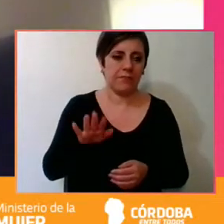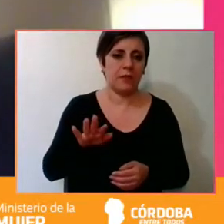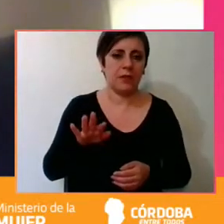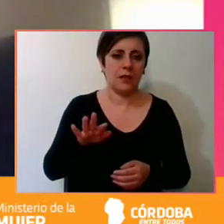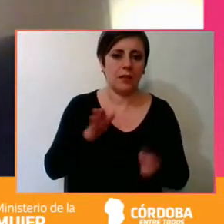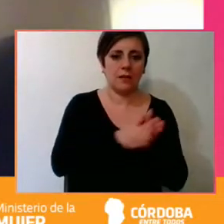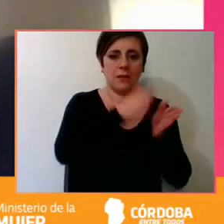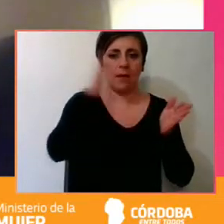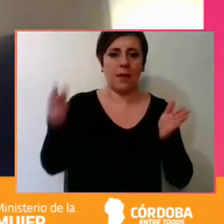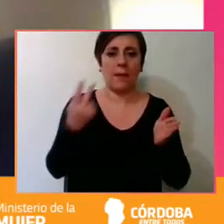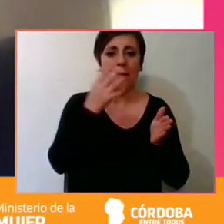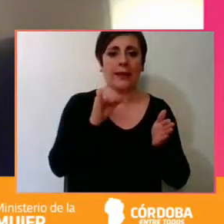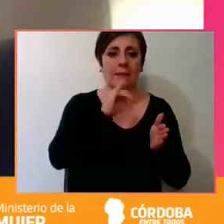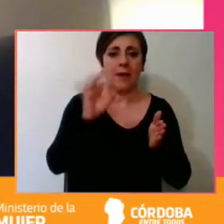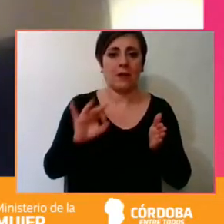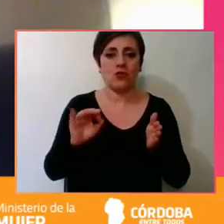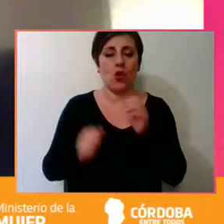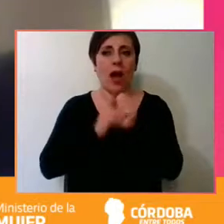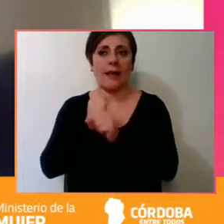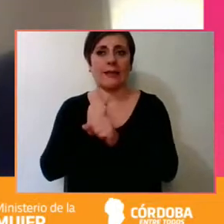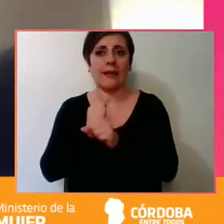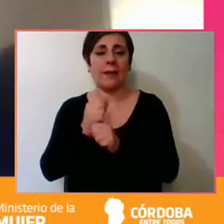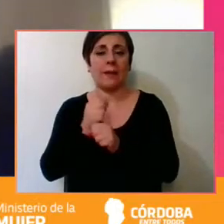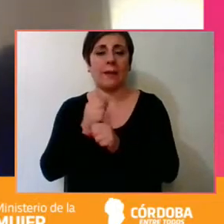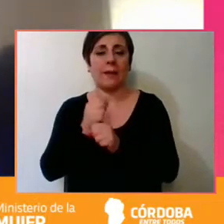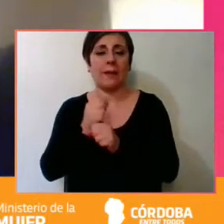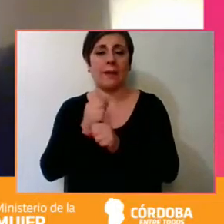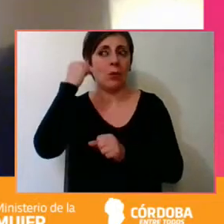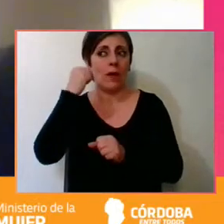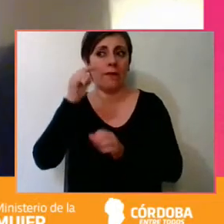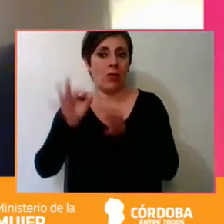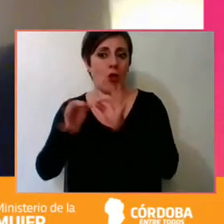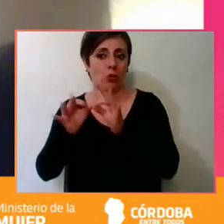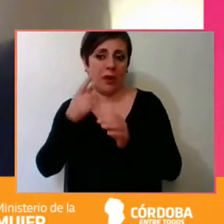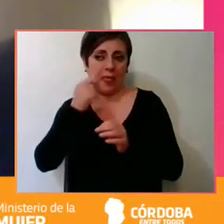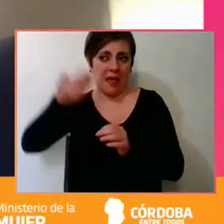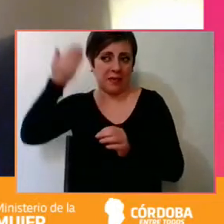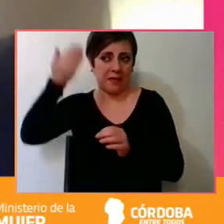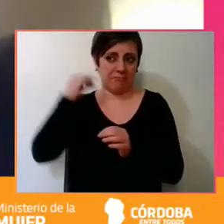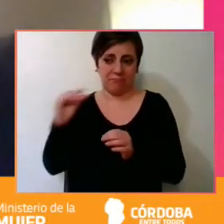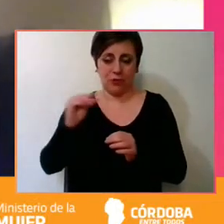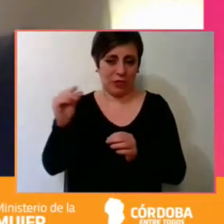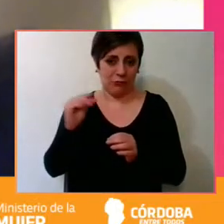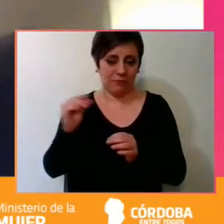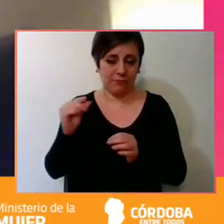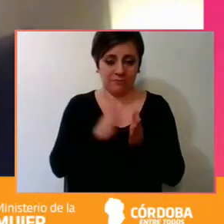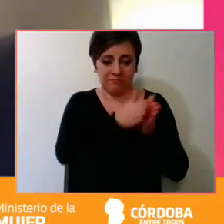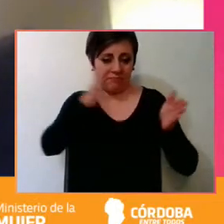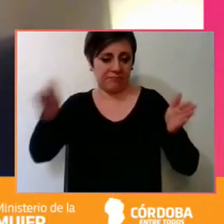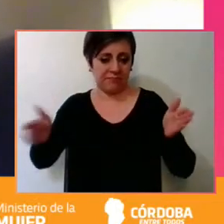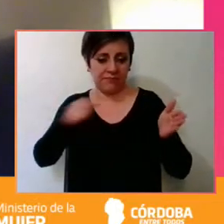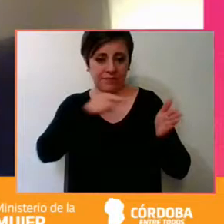de 20 de marzo al 29 de octubre, es decir, hasta hace unos días, se han